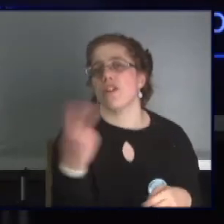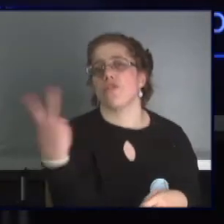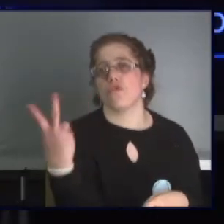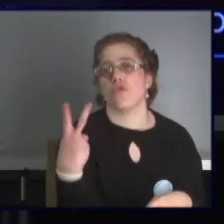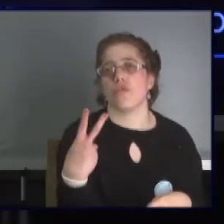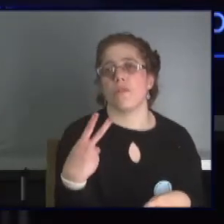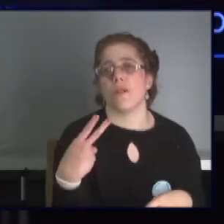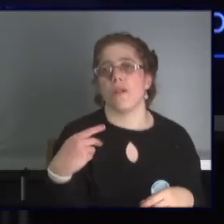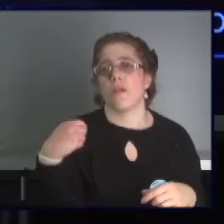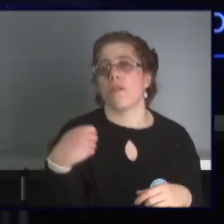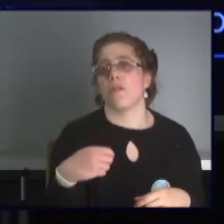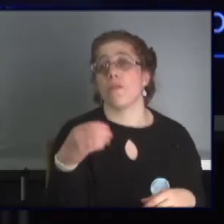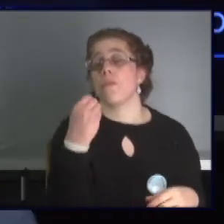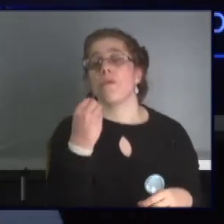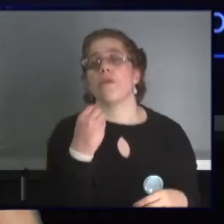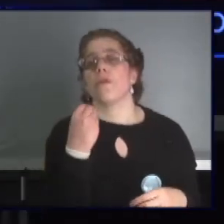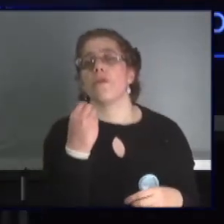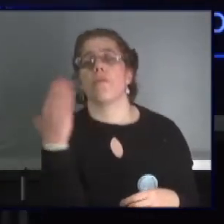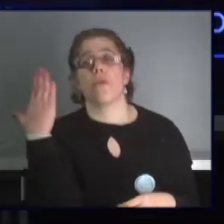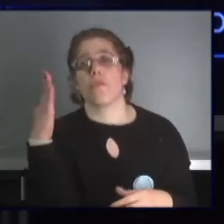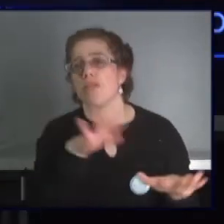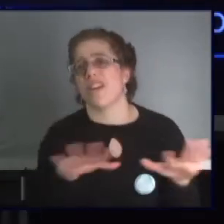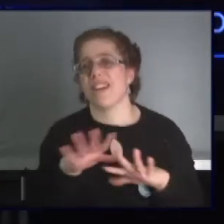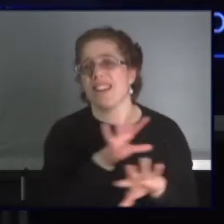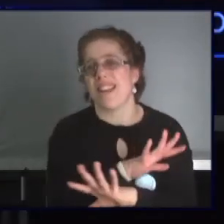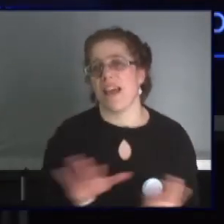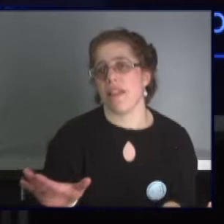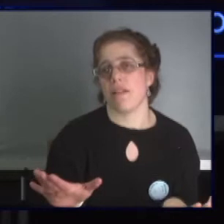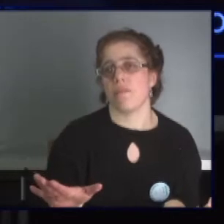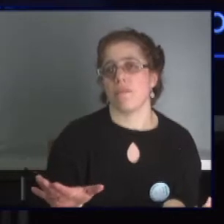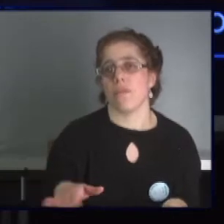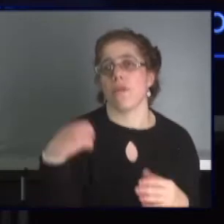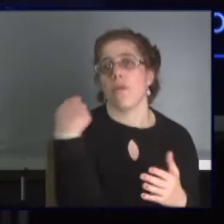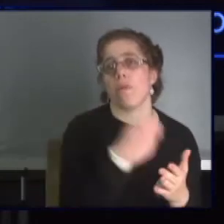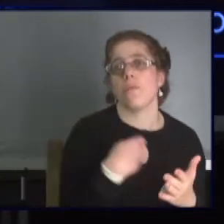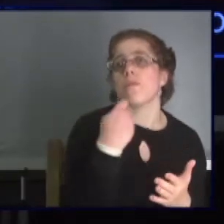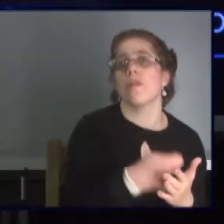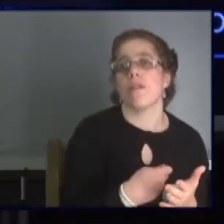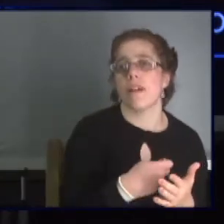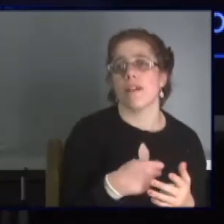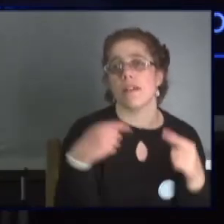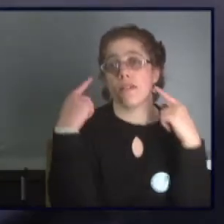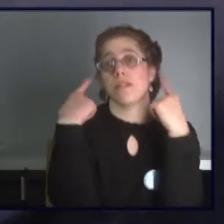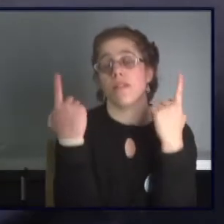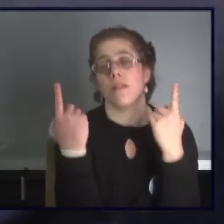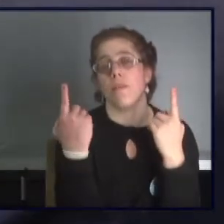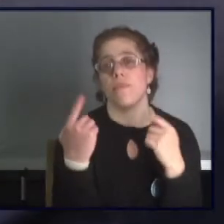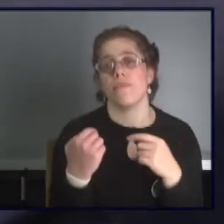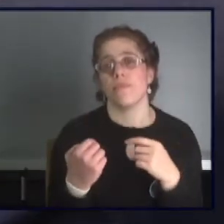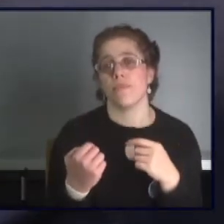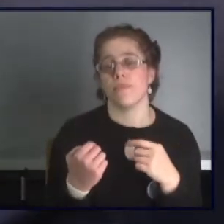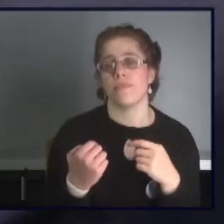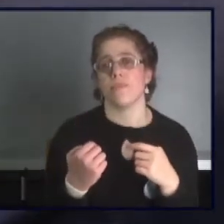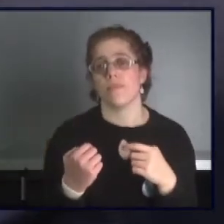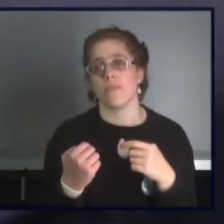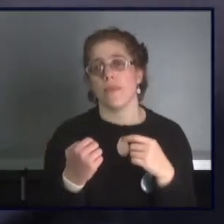podemos meter mano no le tengo comprar todos los repuestos a china es decir de revolucionario tiene poco porque